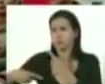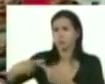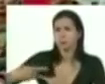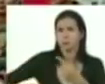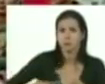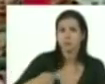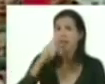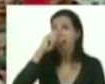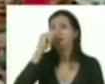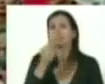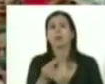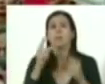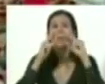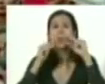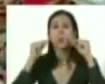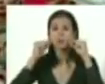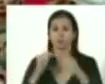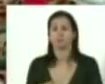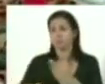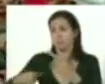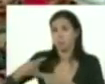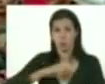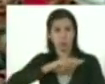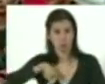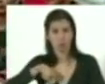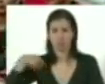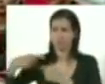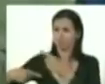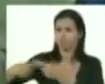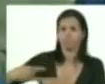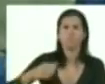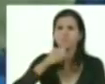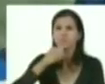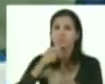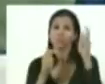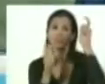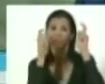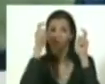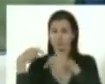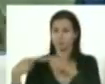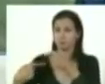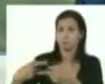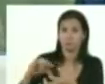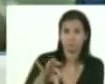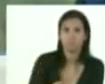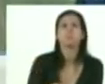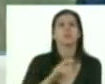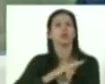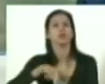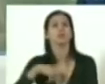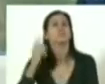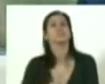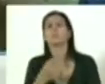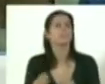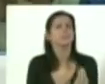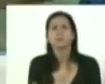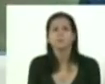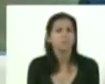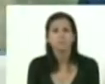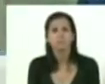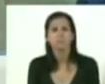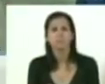de Ezequiel Zamora, los hijos y las hijas de Hugo Chávez, nos toca entonces